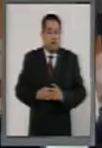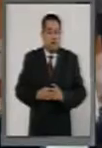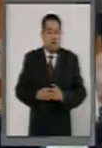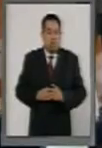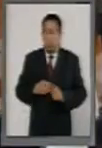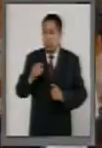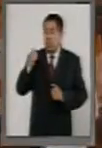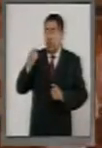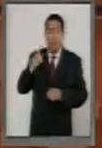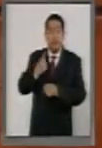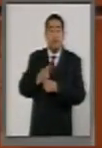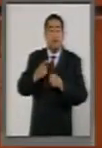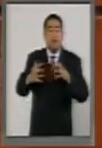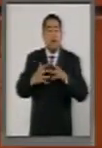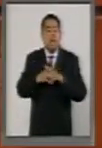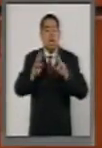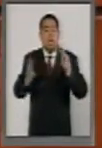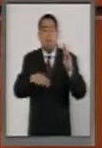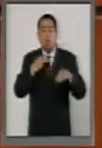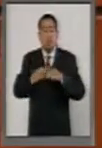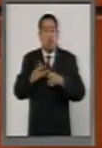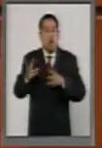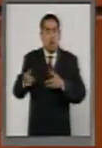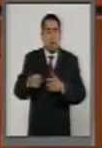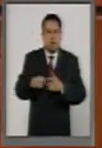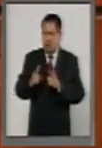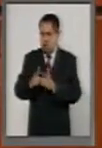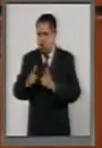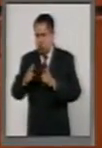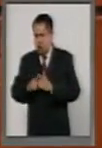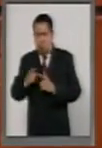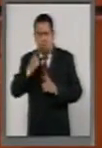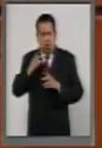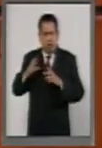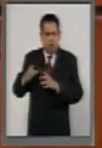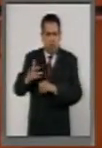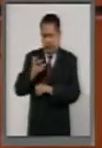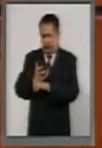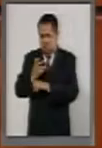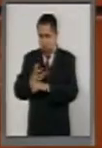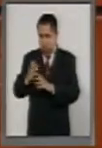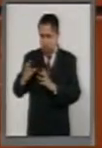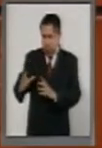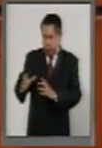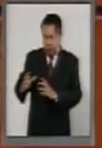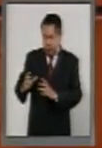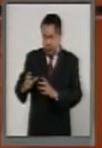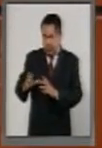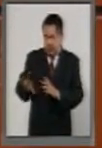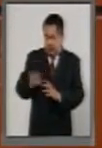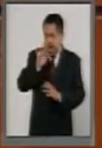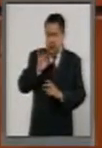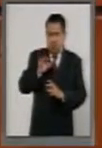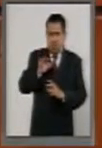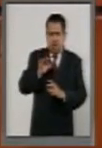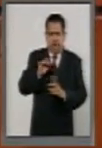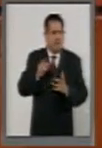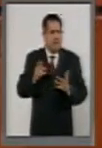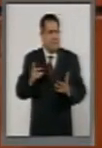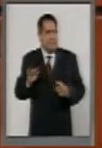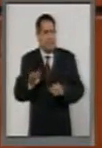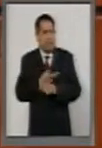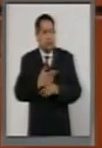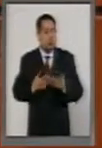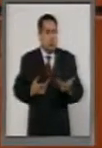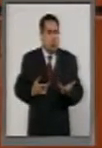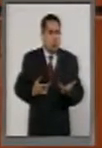Primera Guerra Mundial, entre los grupos políticos de Estados Unidos surgió el temor de que